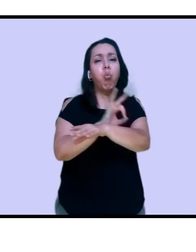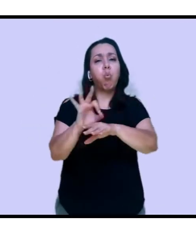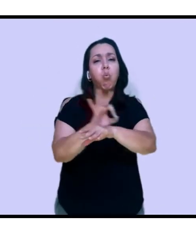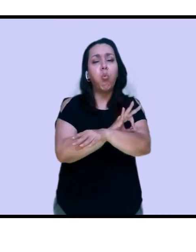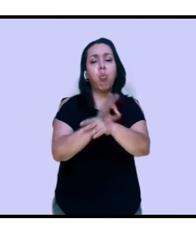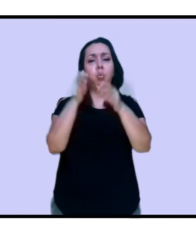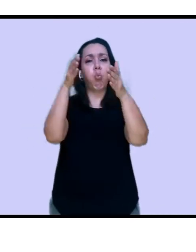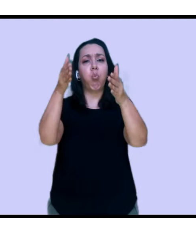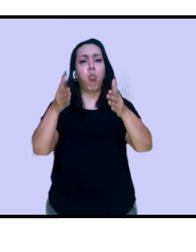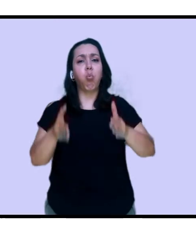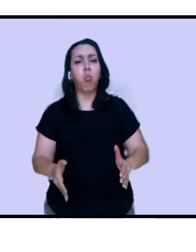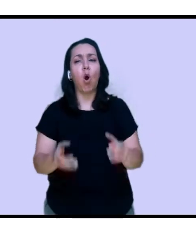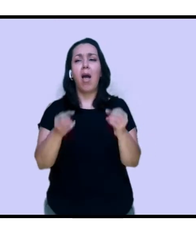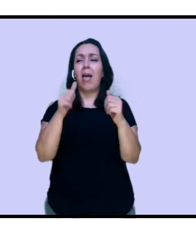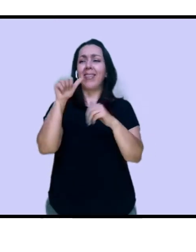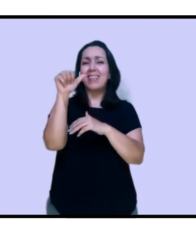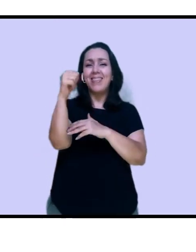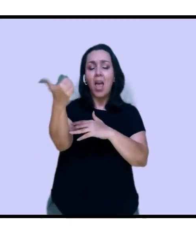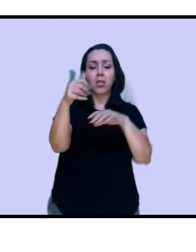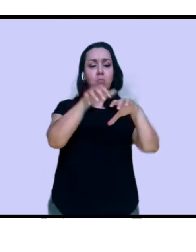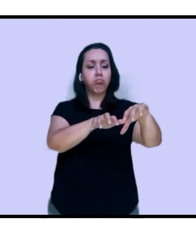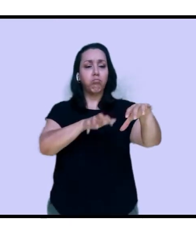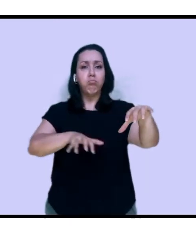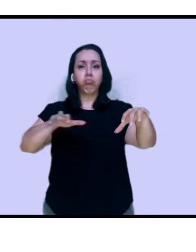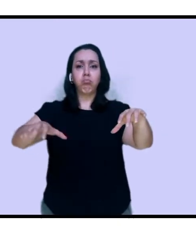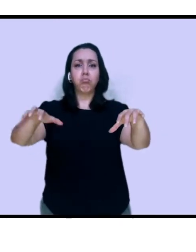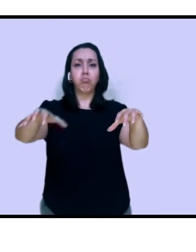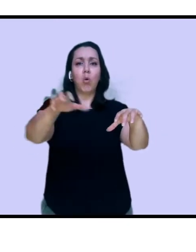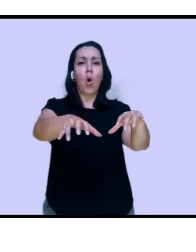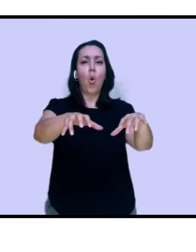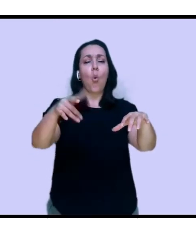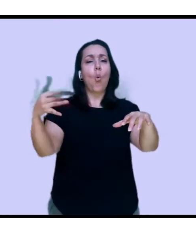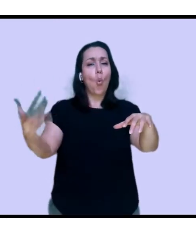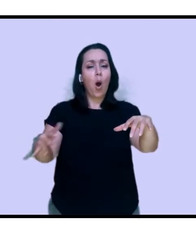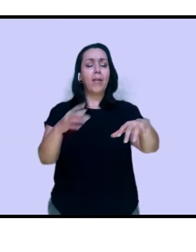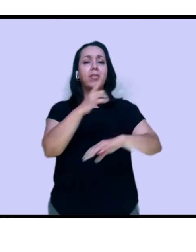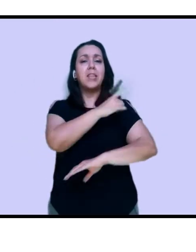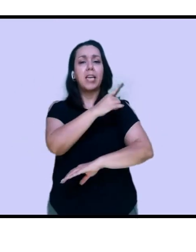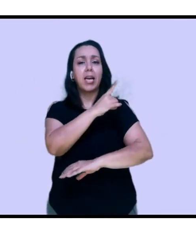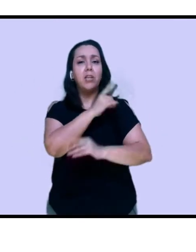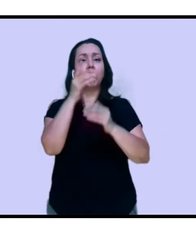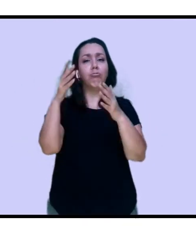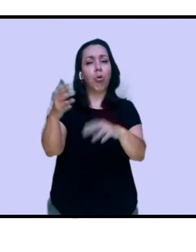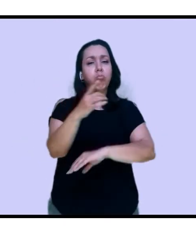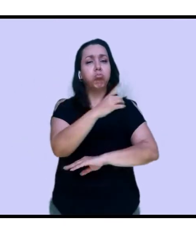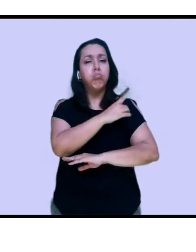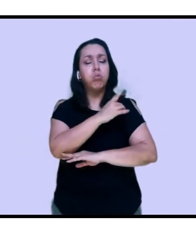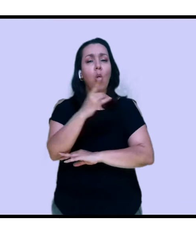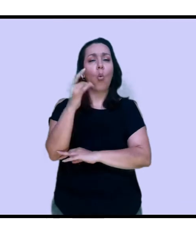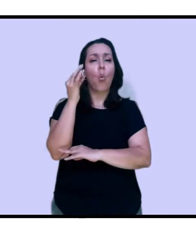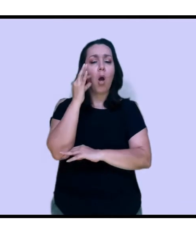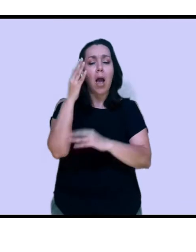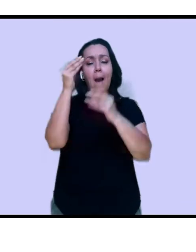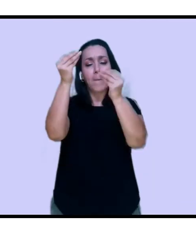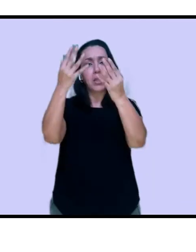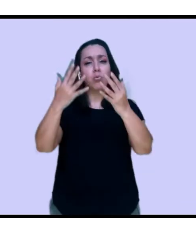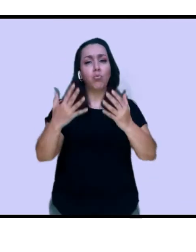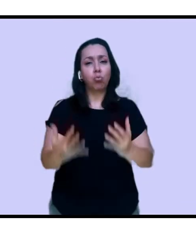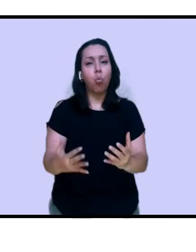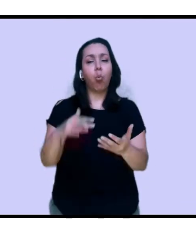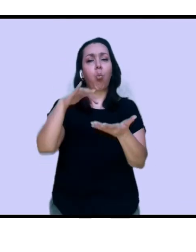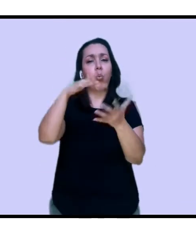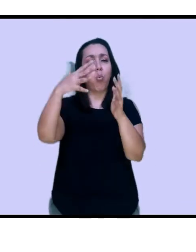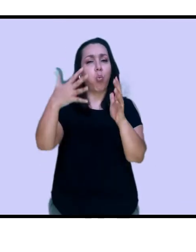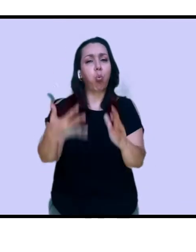de asesoría pedagógica y de las 10 supervisiones de circuito, a las directoras y directores, al personal docente y a